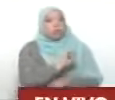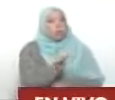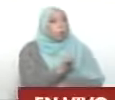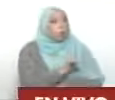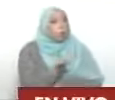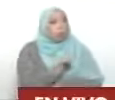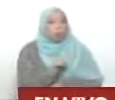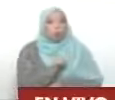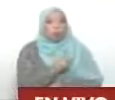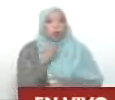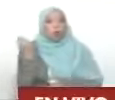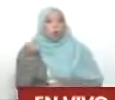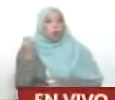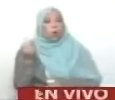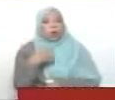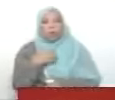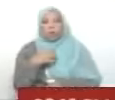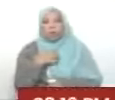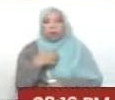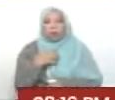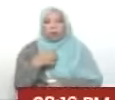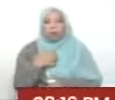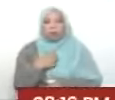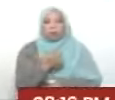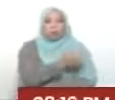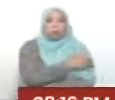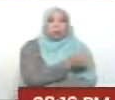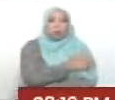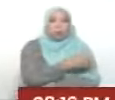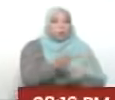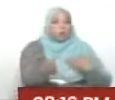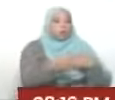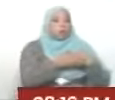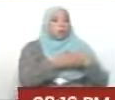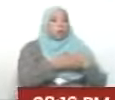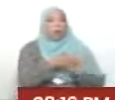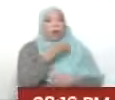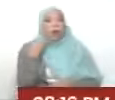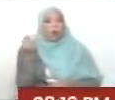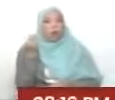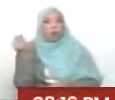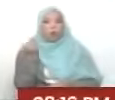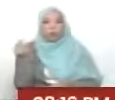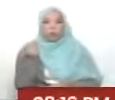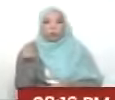los caminos a la juventud. Esa derecha le trancó los caminos a la juventud, ¿o no?